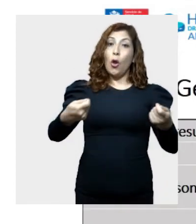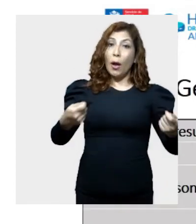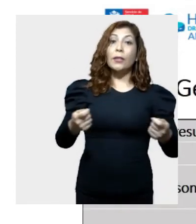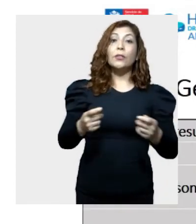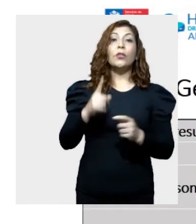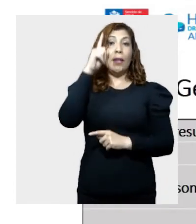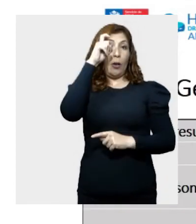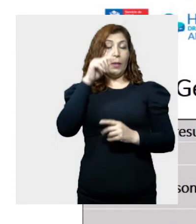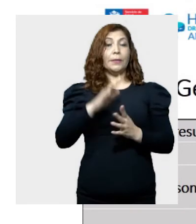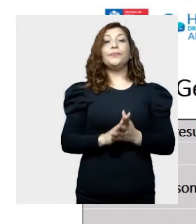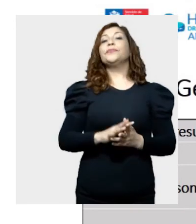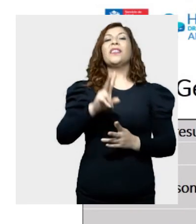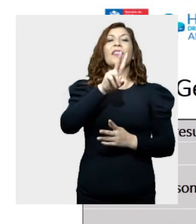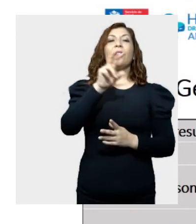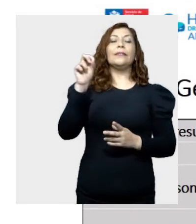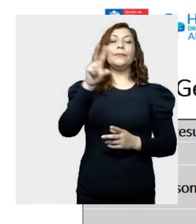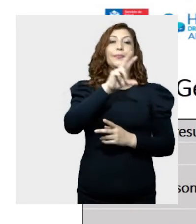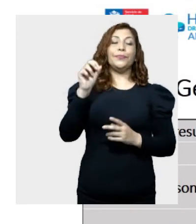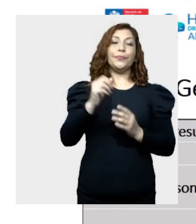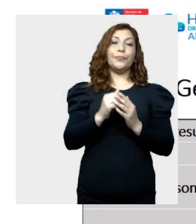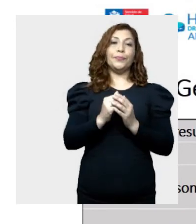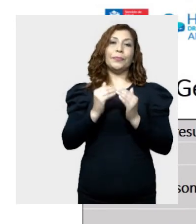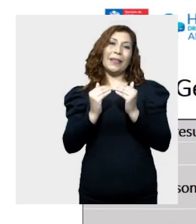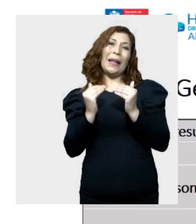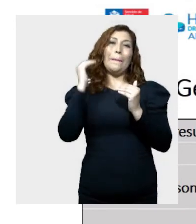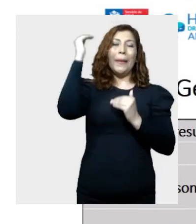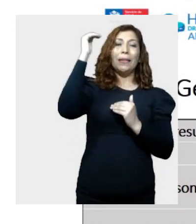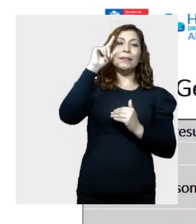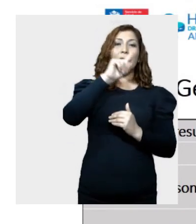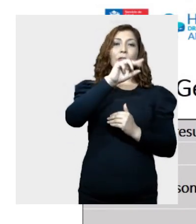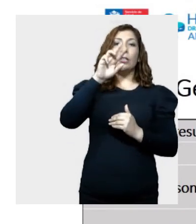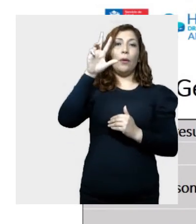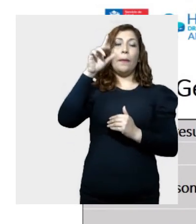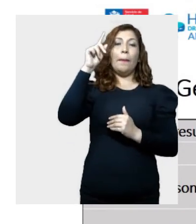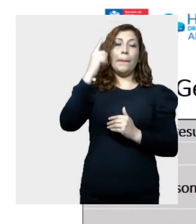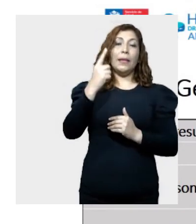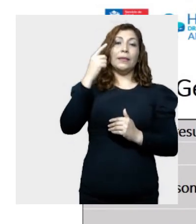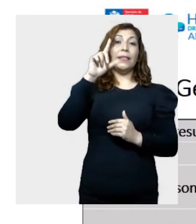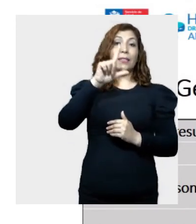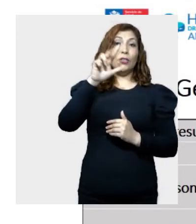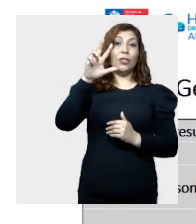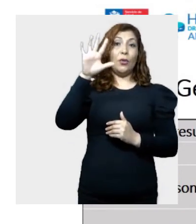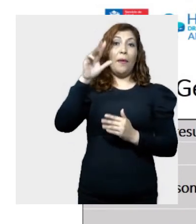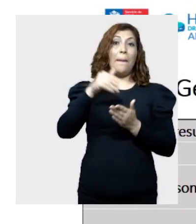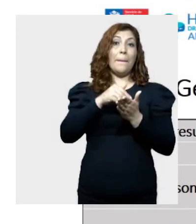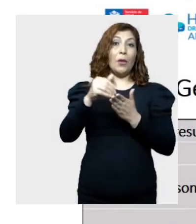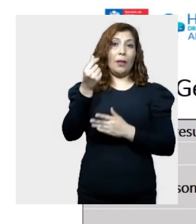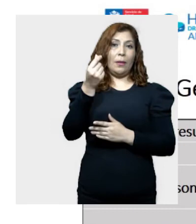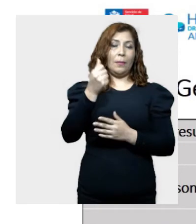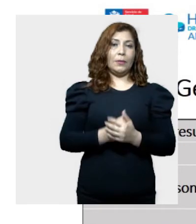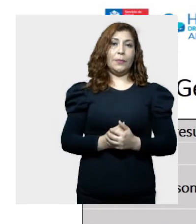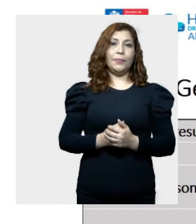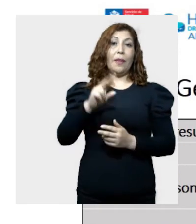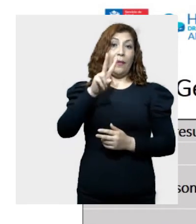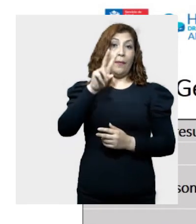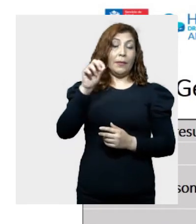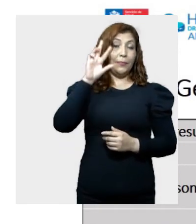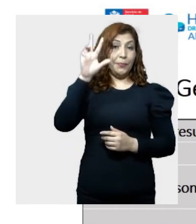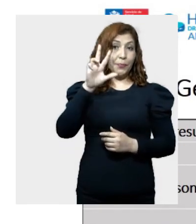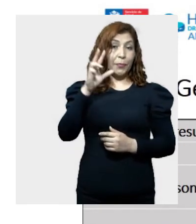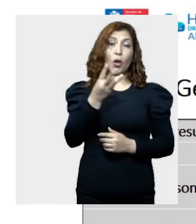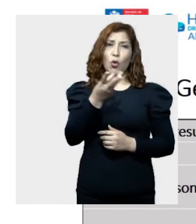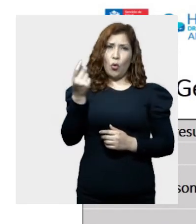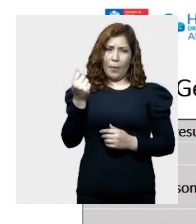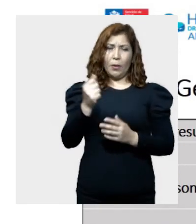del hospital, en 2020 sobrepasaron los 139.789 millones de pesos. En 2019 la